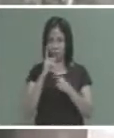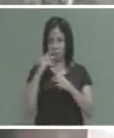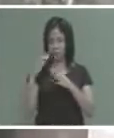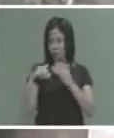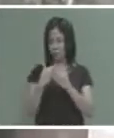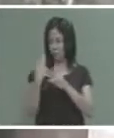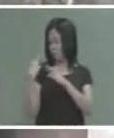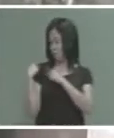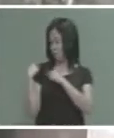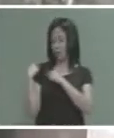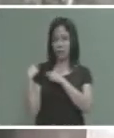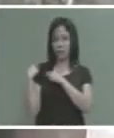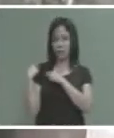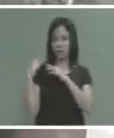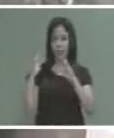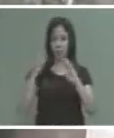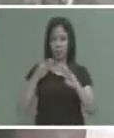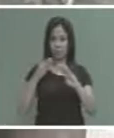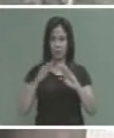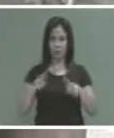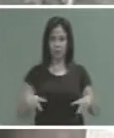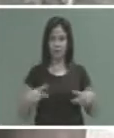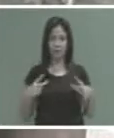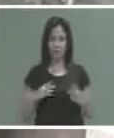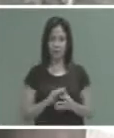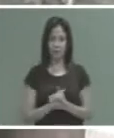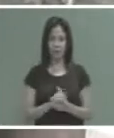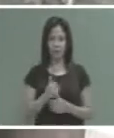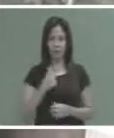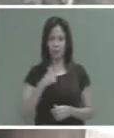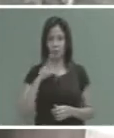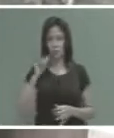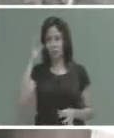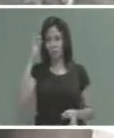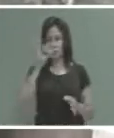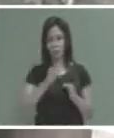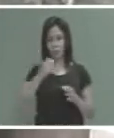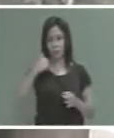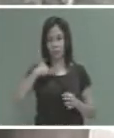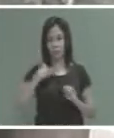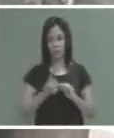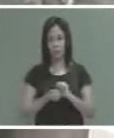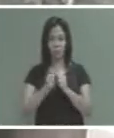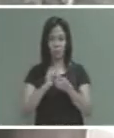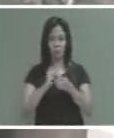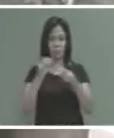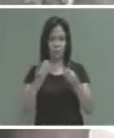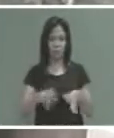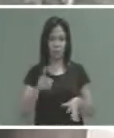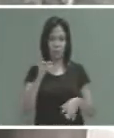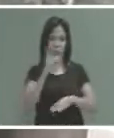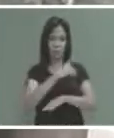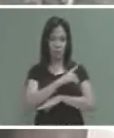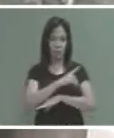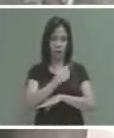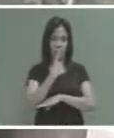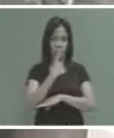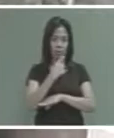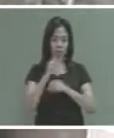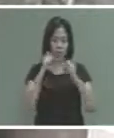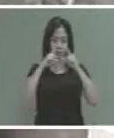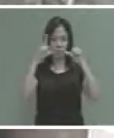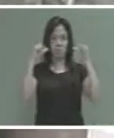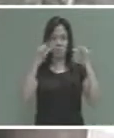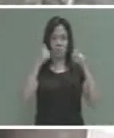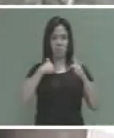responsabilidad te definen de por vida. Así que yo no creo que yo tuve un cambio que desperté un día y dije voy a ser una persona normal. Yo